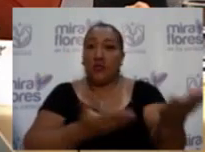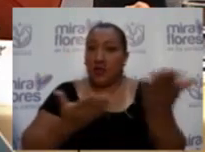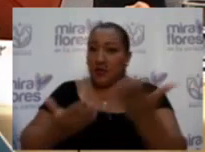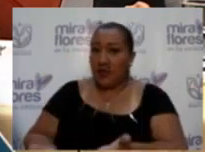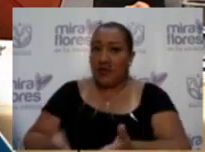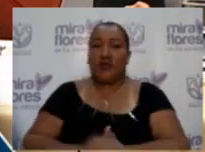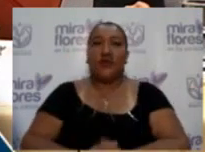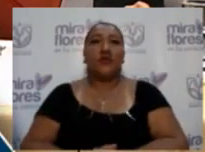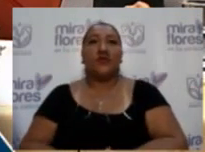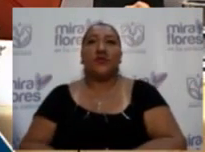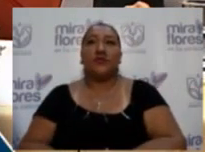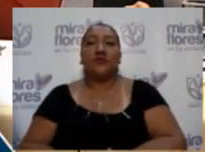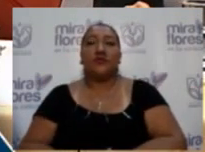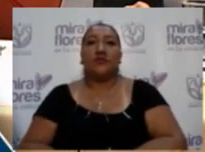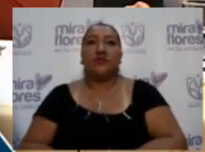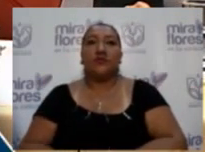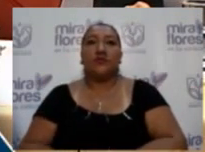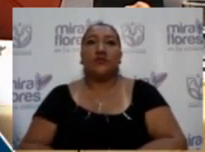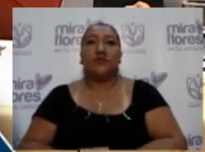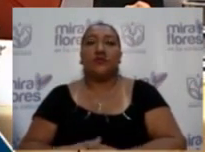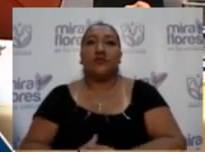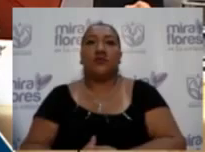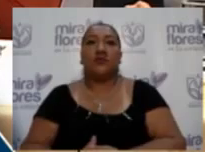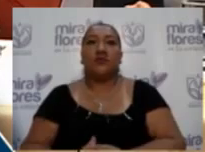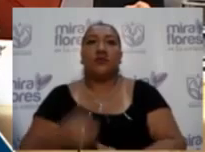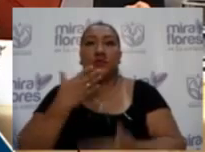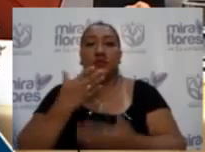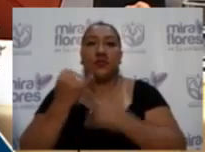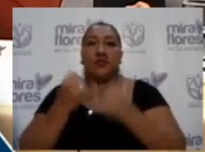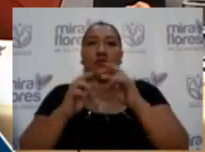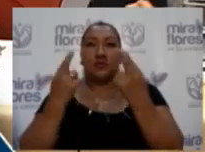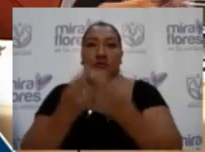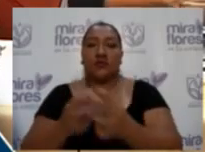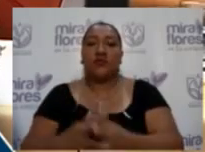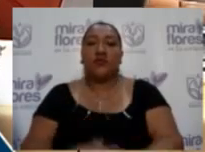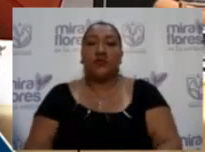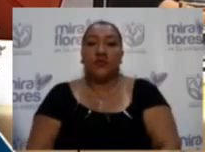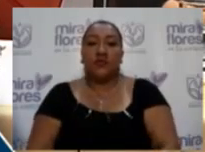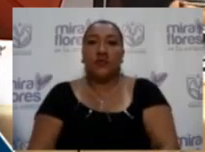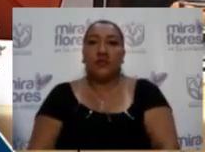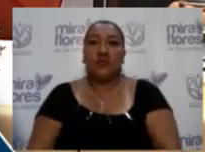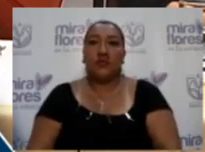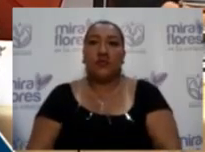invitados, espero poderlos ver en un rato más por allá. Muchas gracias, se levanta la sesión.